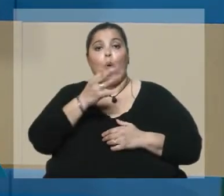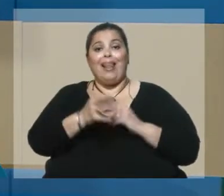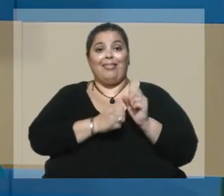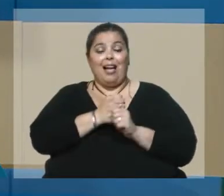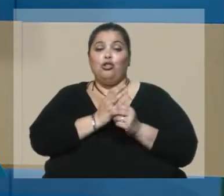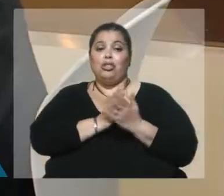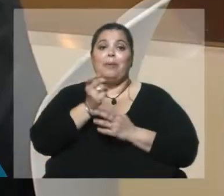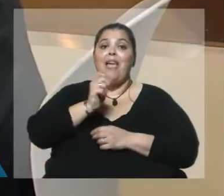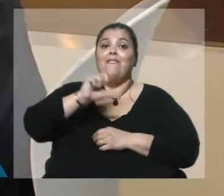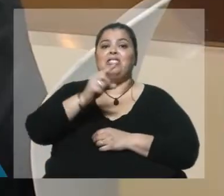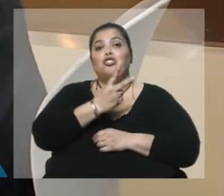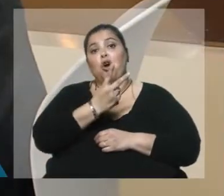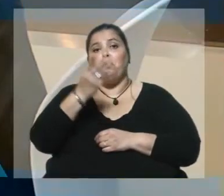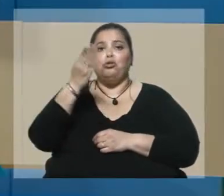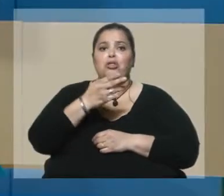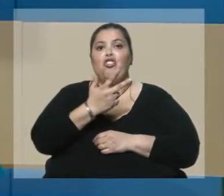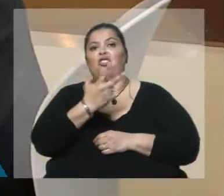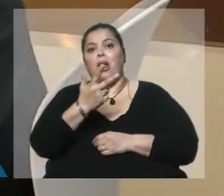23%. y